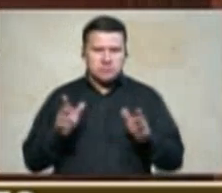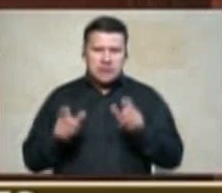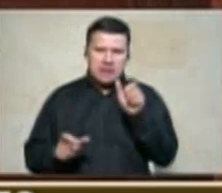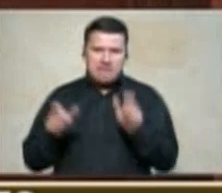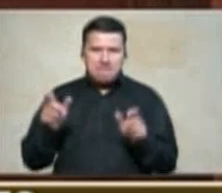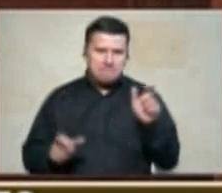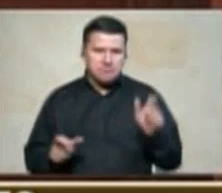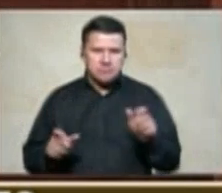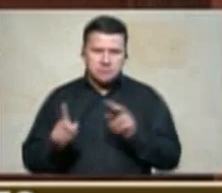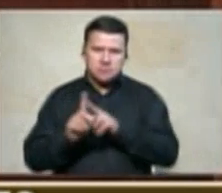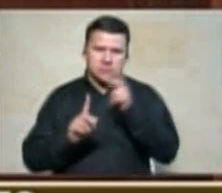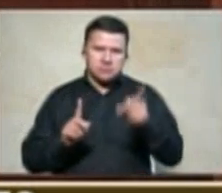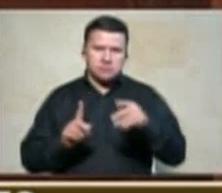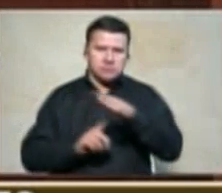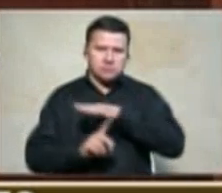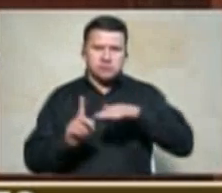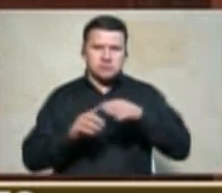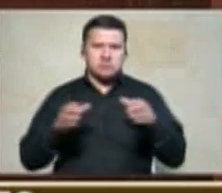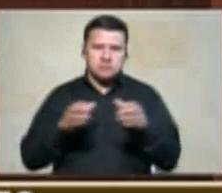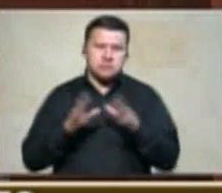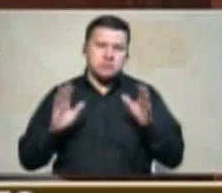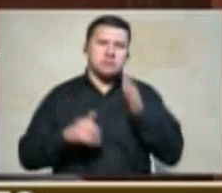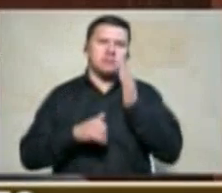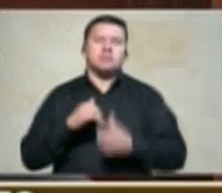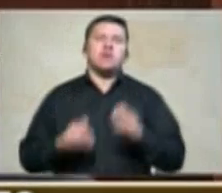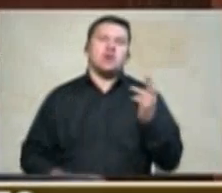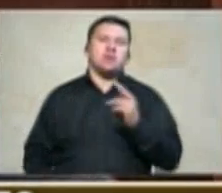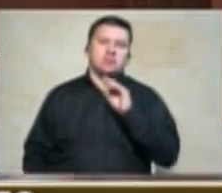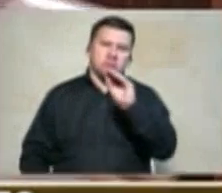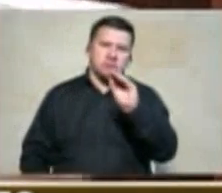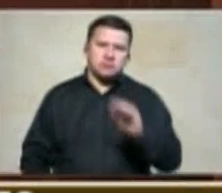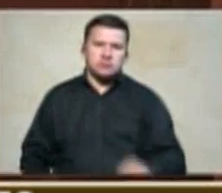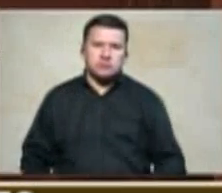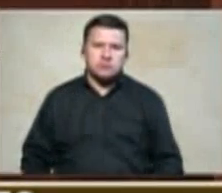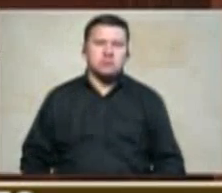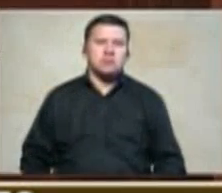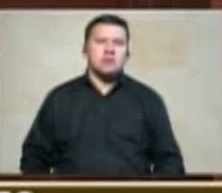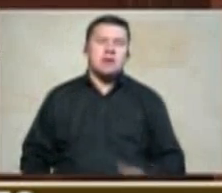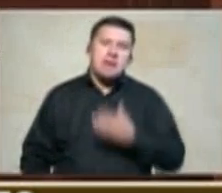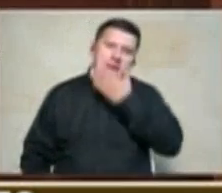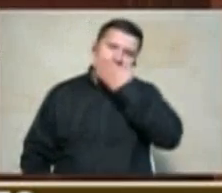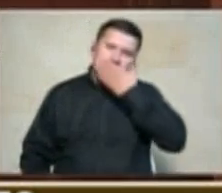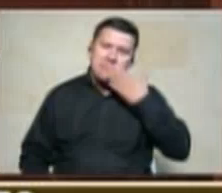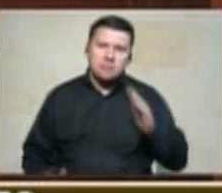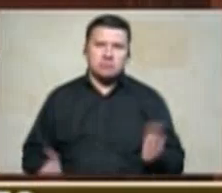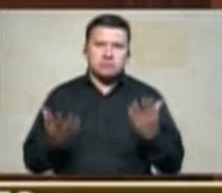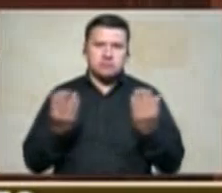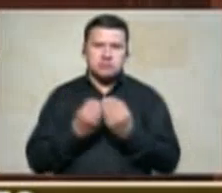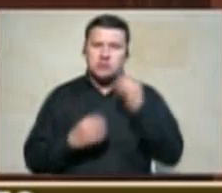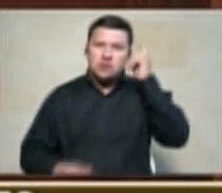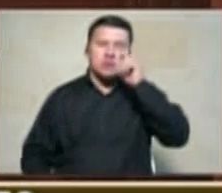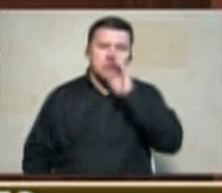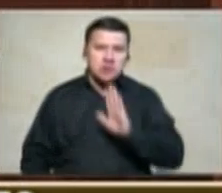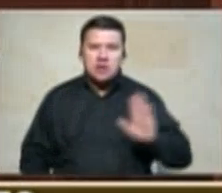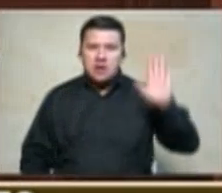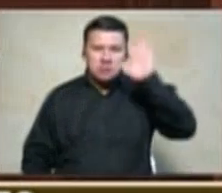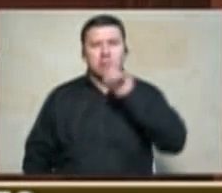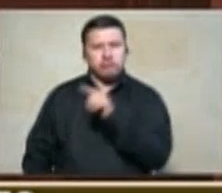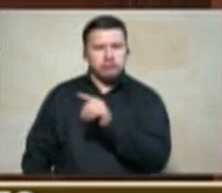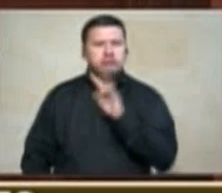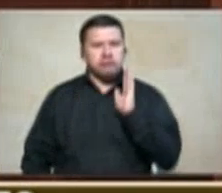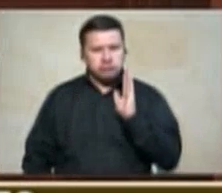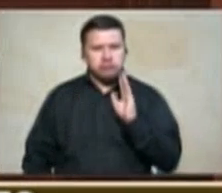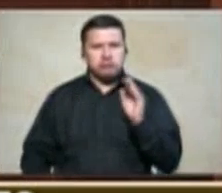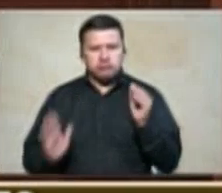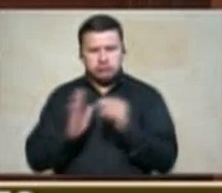de visibilizar a las víctimas del conflicto. Y por último, vuelvo a refrendar, es preferible, y el Gobierno Nacional en eso